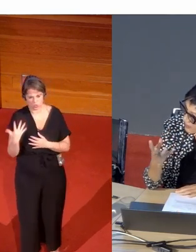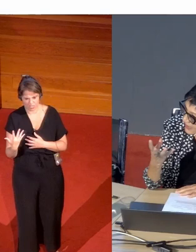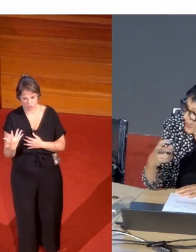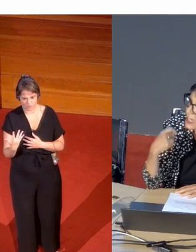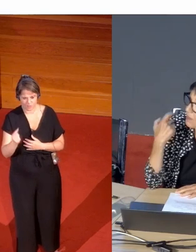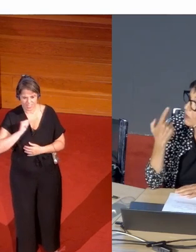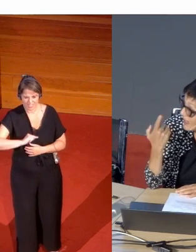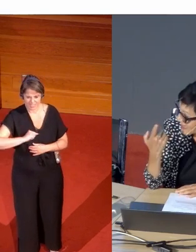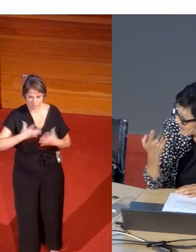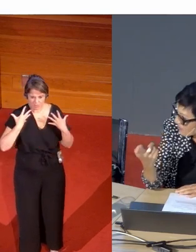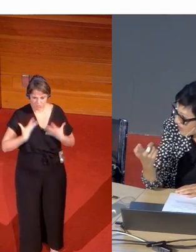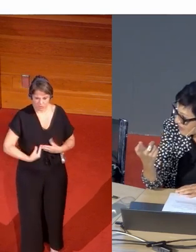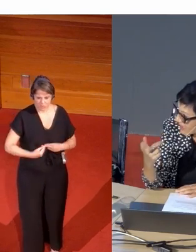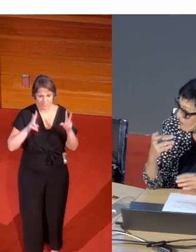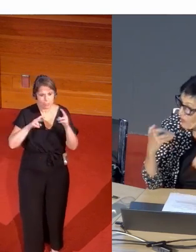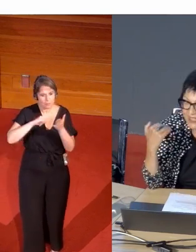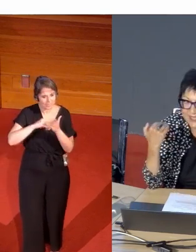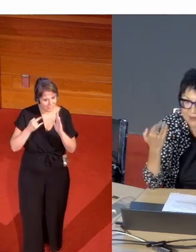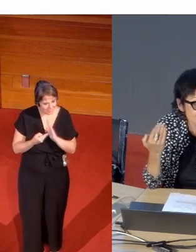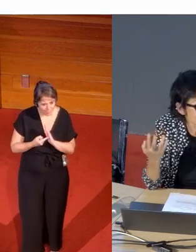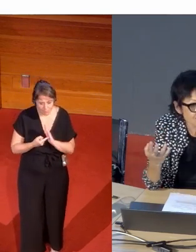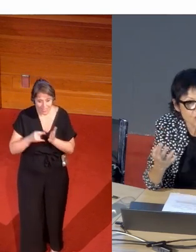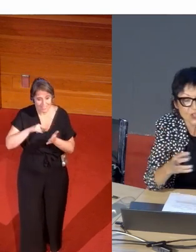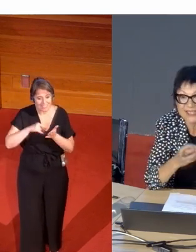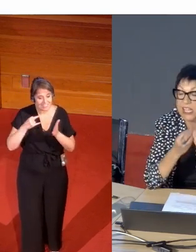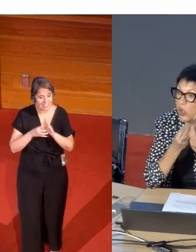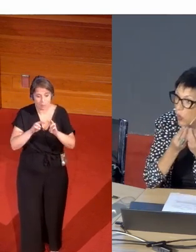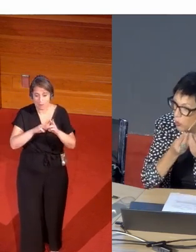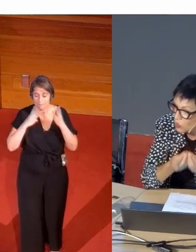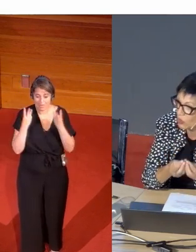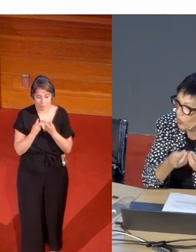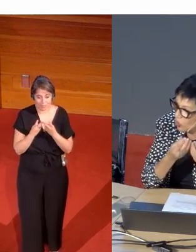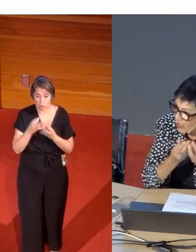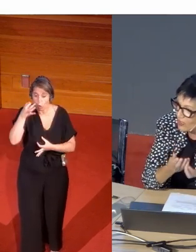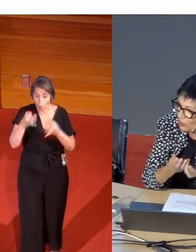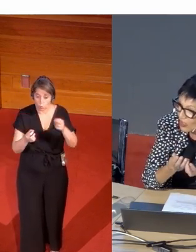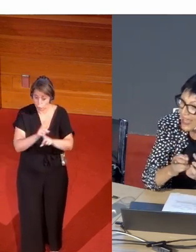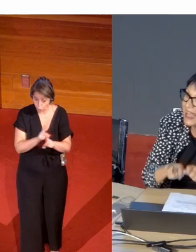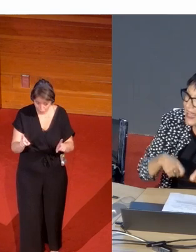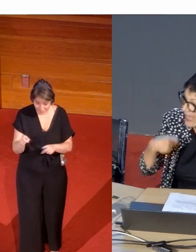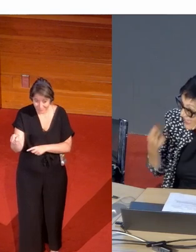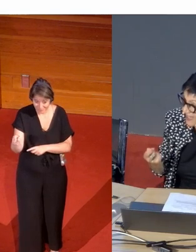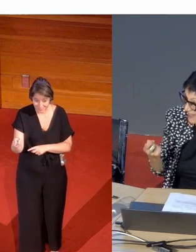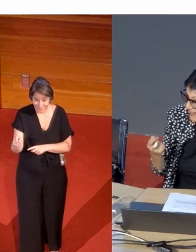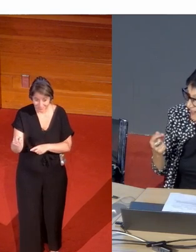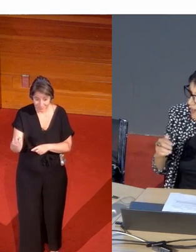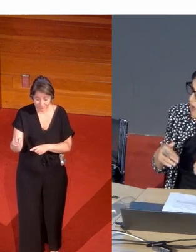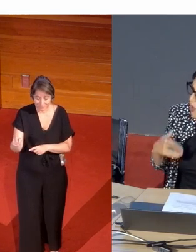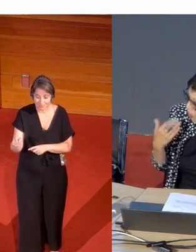resentimiento respecto al sistema respecto a que el sistema parlamentario es injusto con ellos